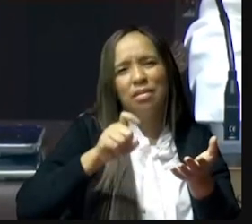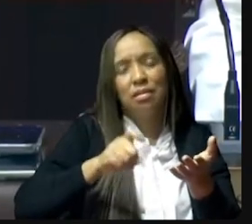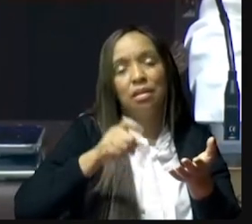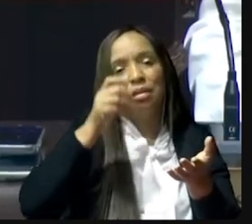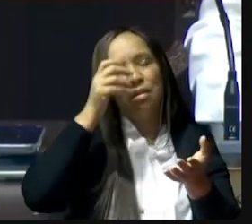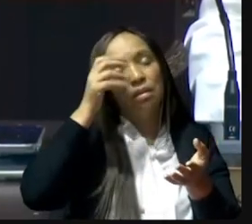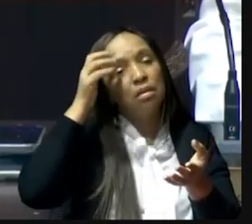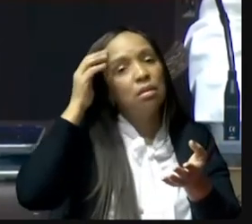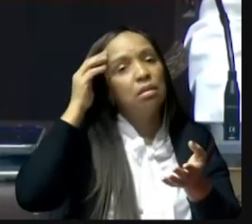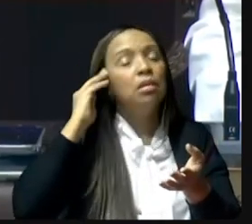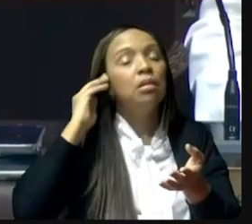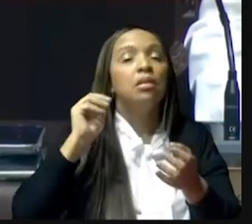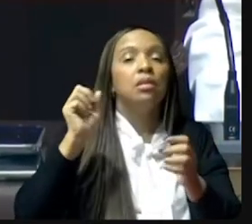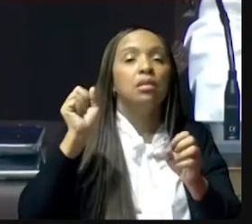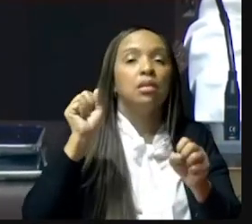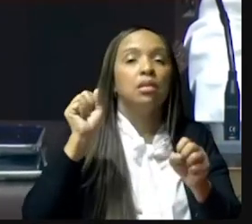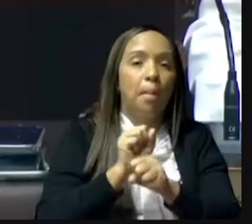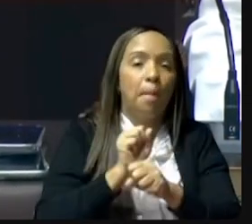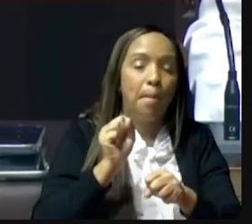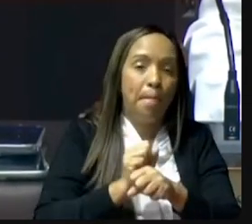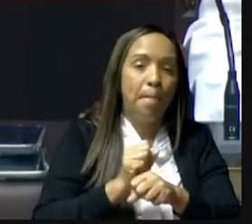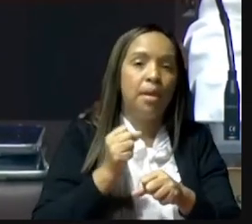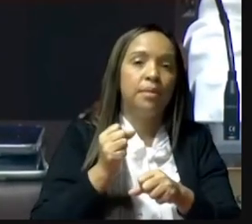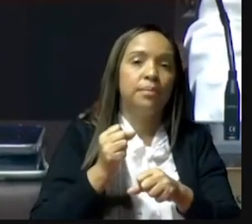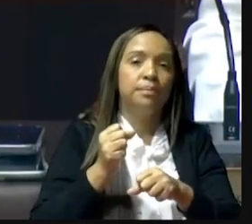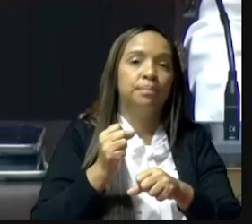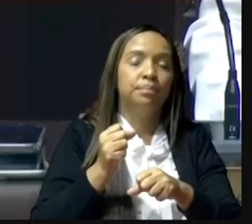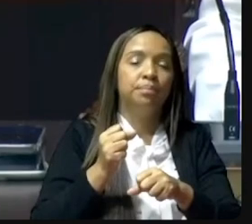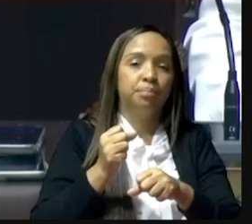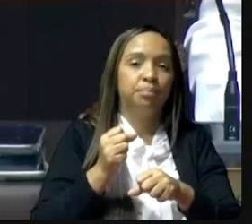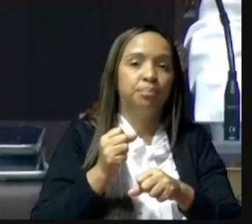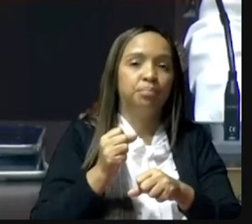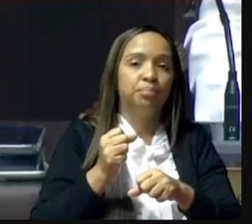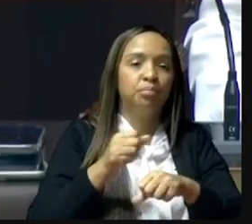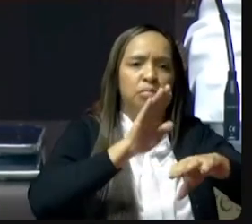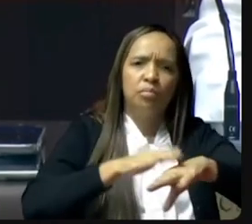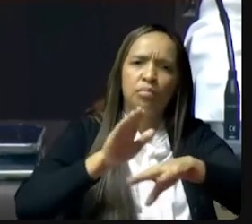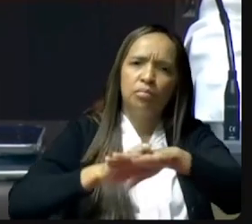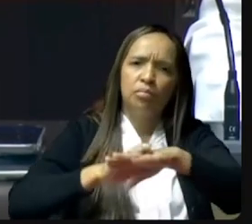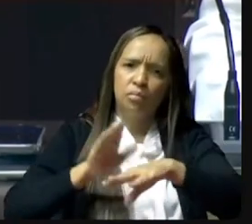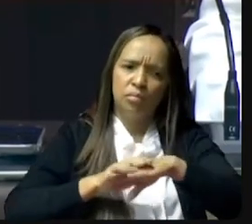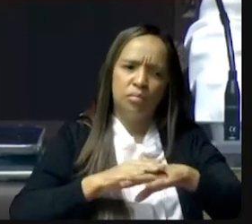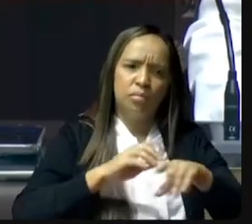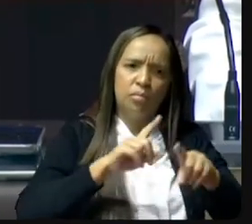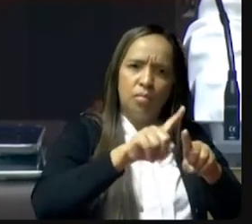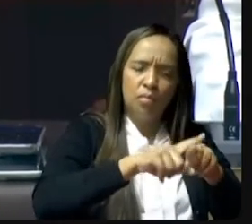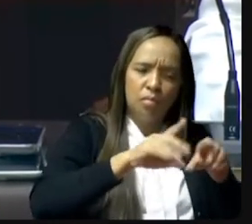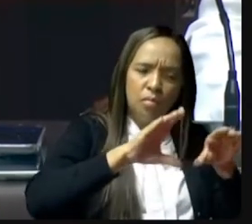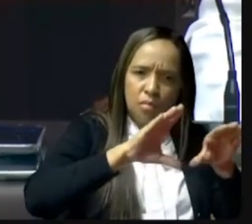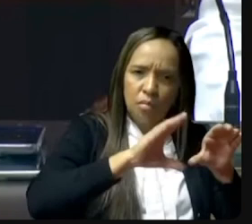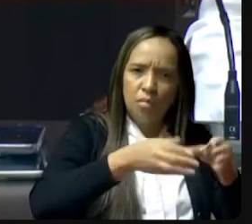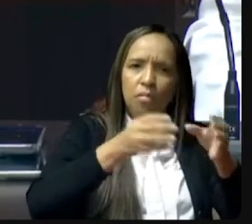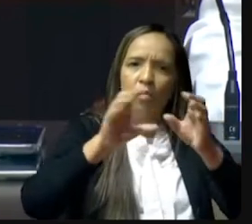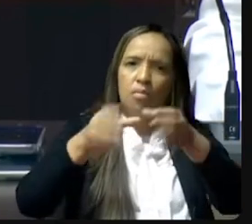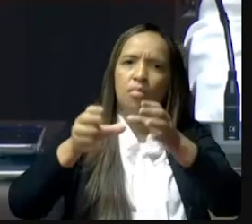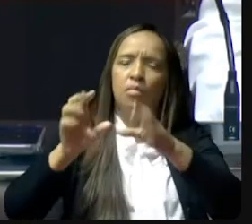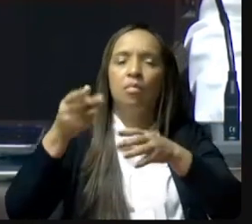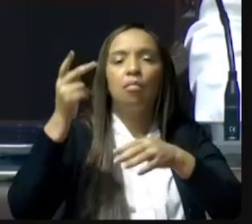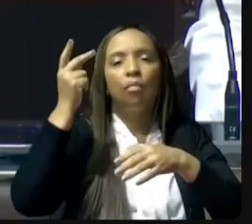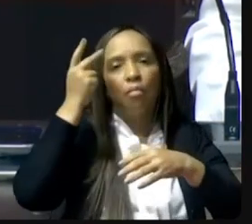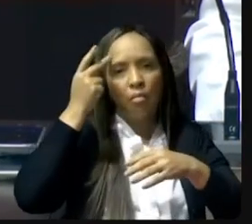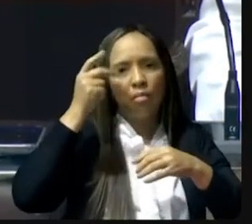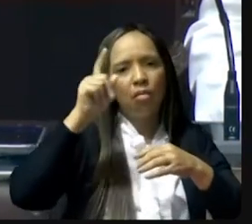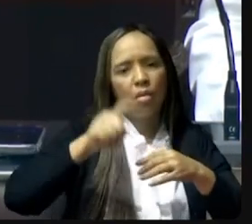actividades que tenemos siempre le he dicho los bloques cuando lo convoquen para una hora desde luego cada